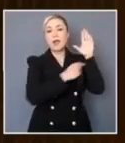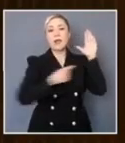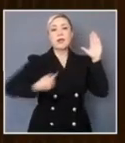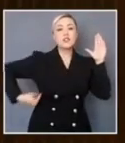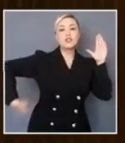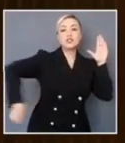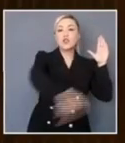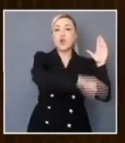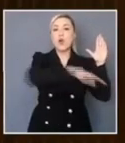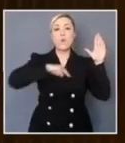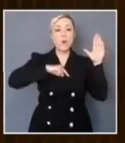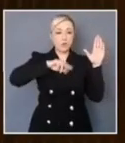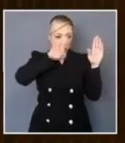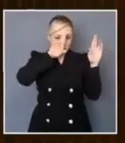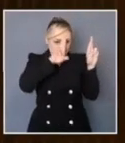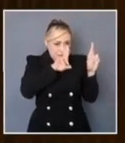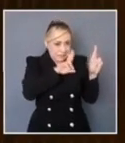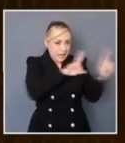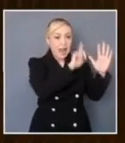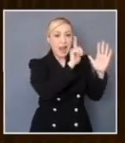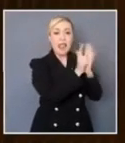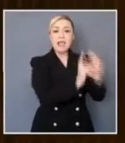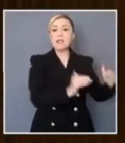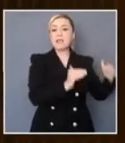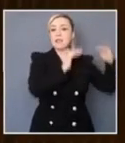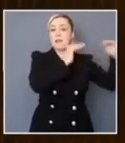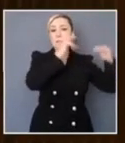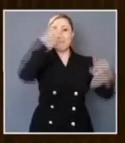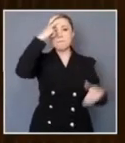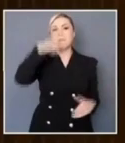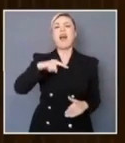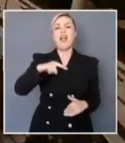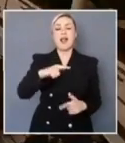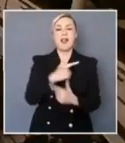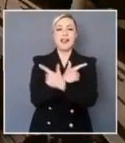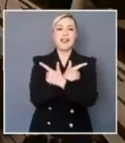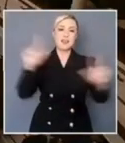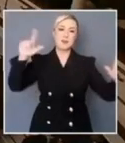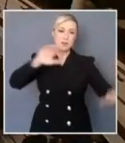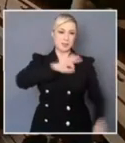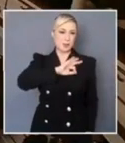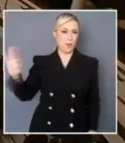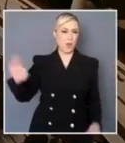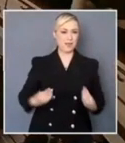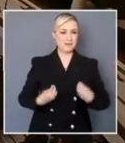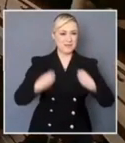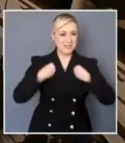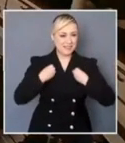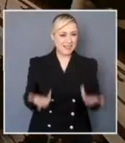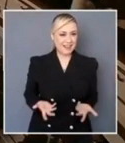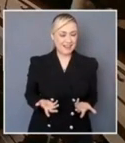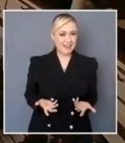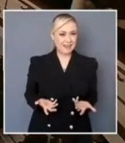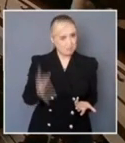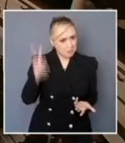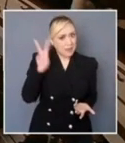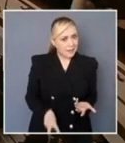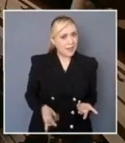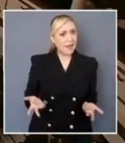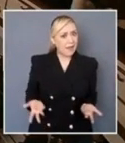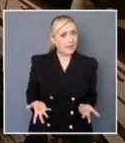ley suprema para poder ser libres. Nuestro actuar debe estar apegado al